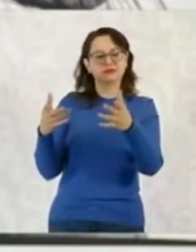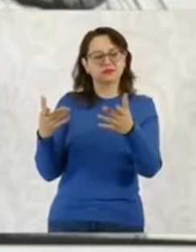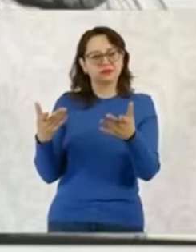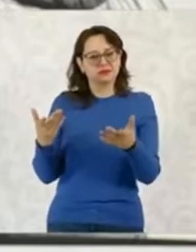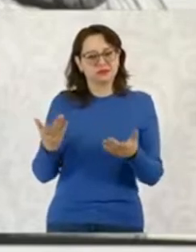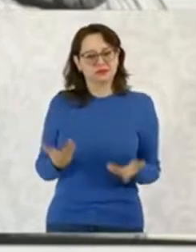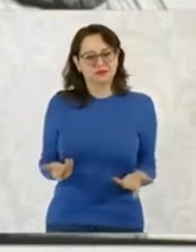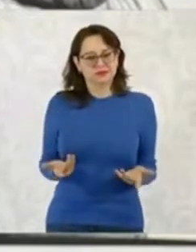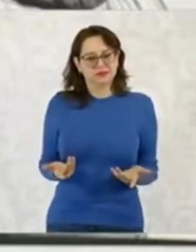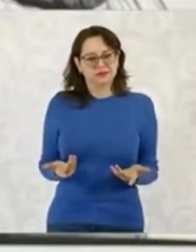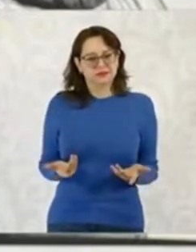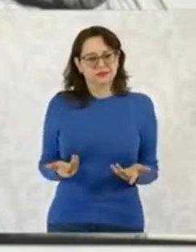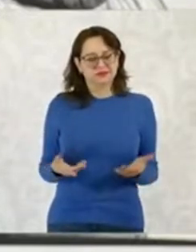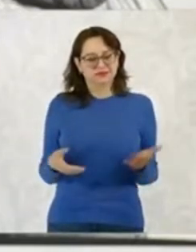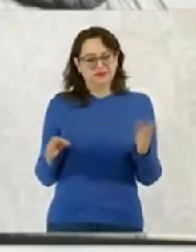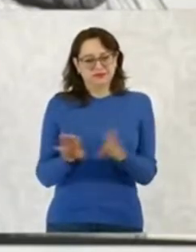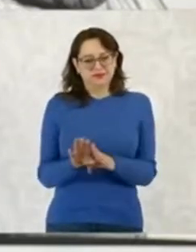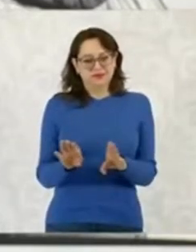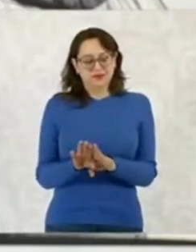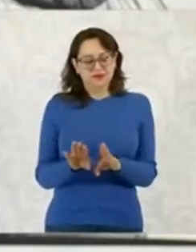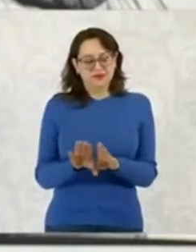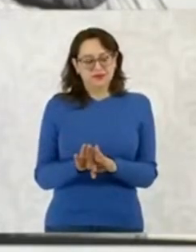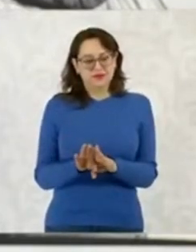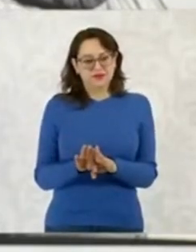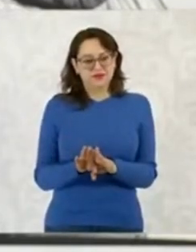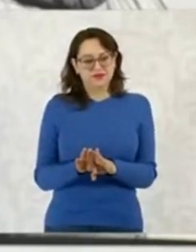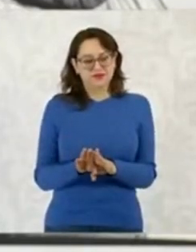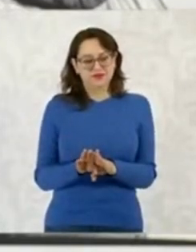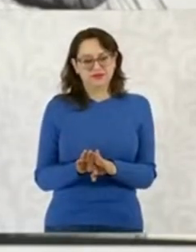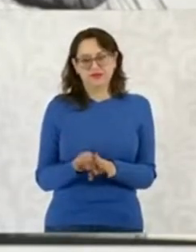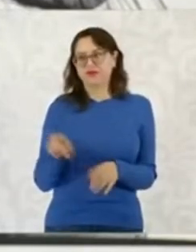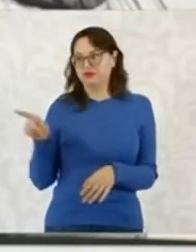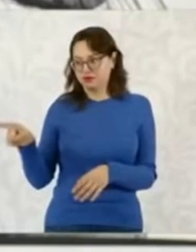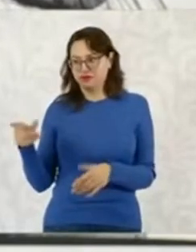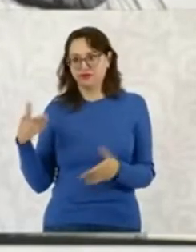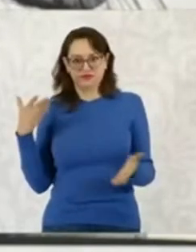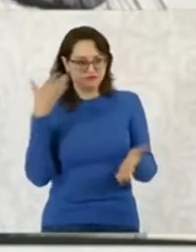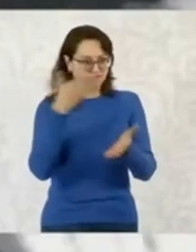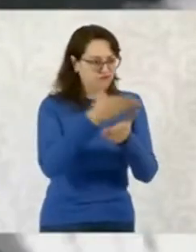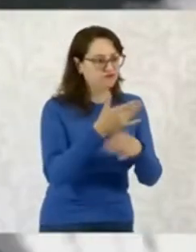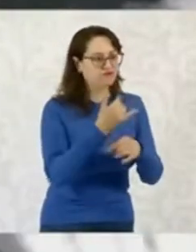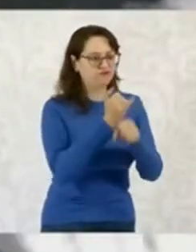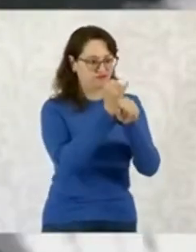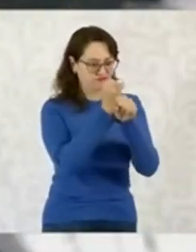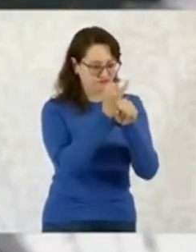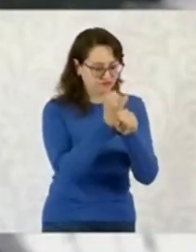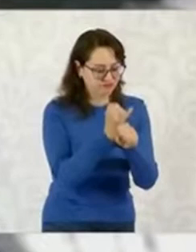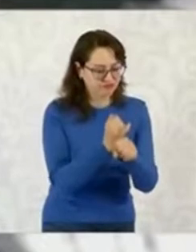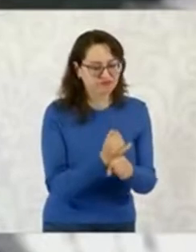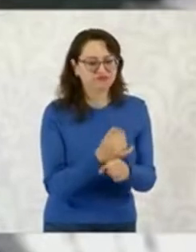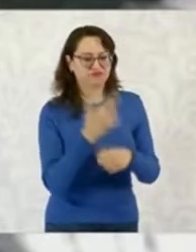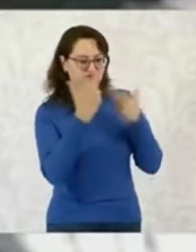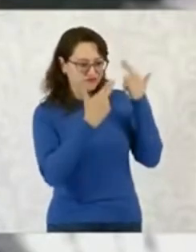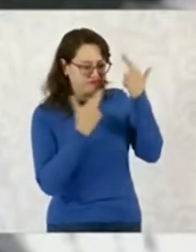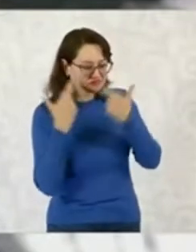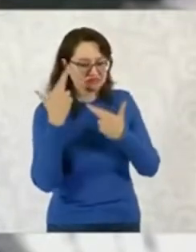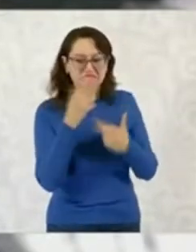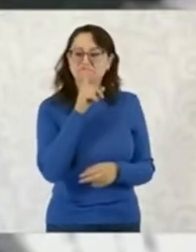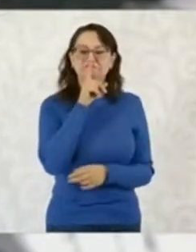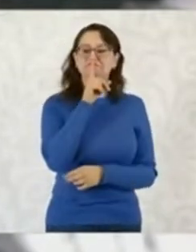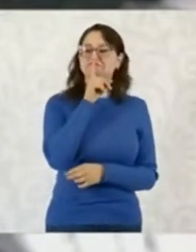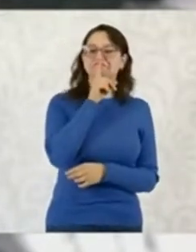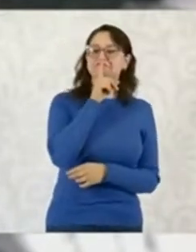¿Por qué no van a la información